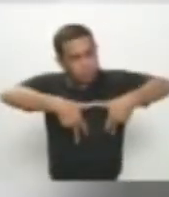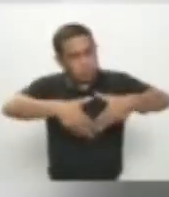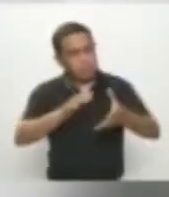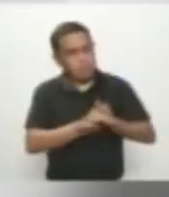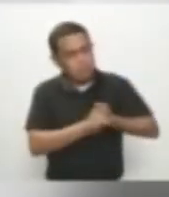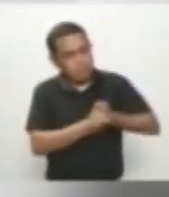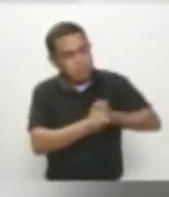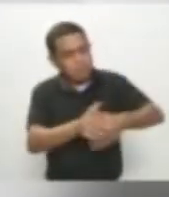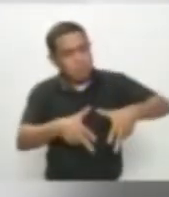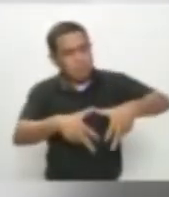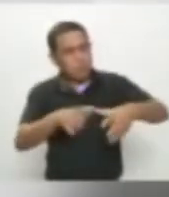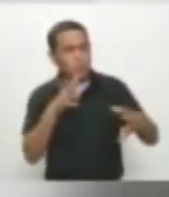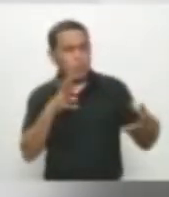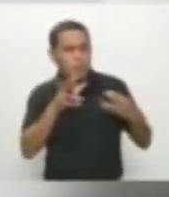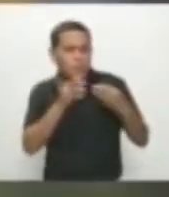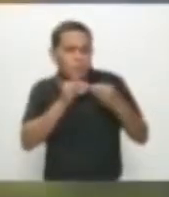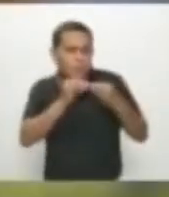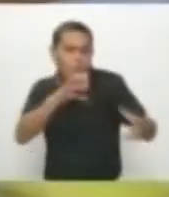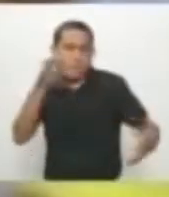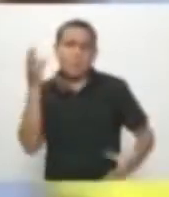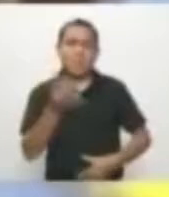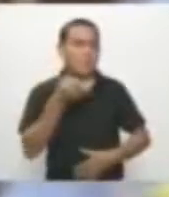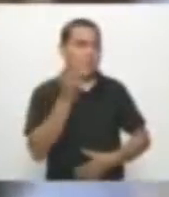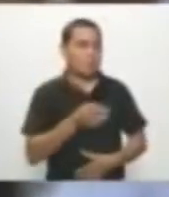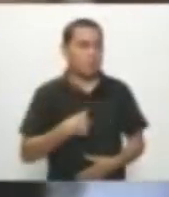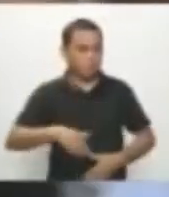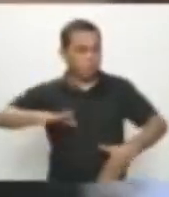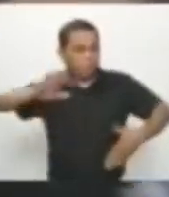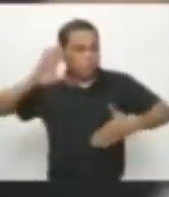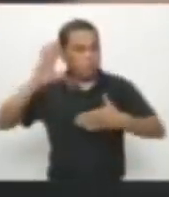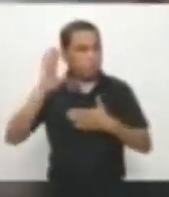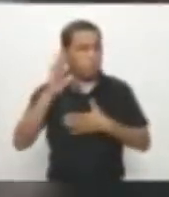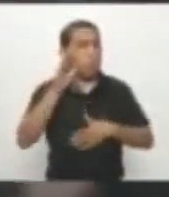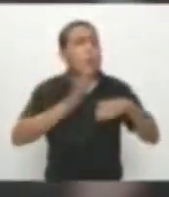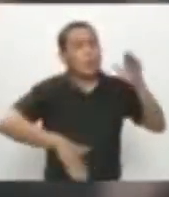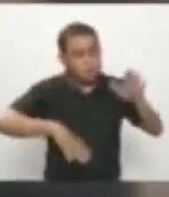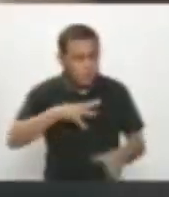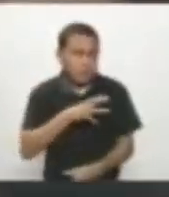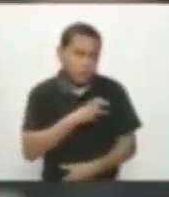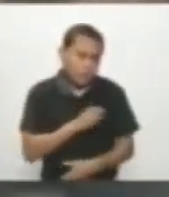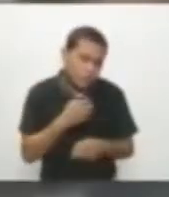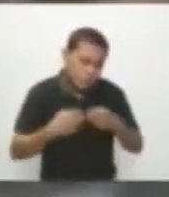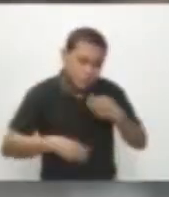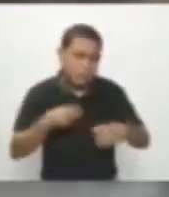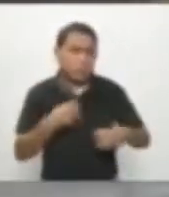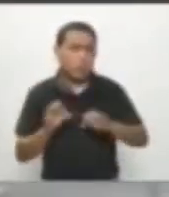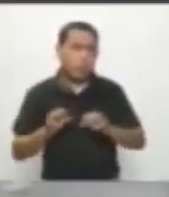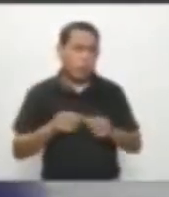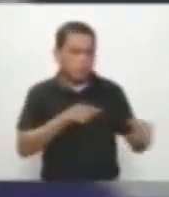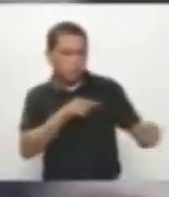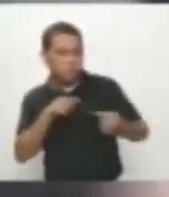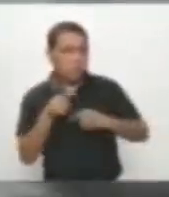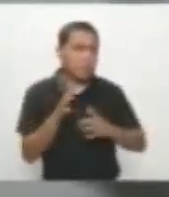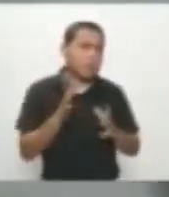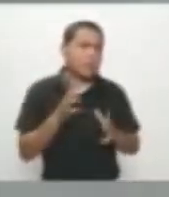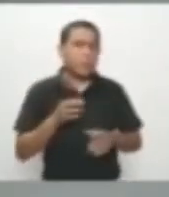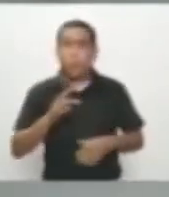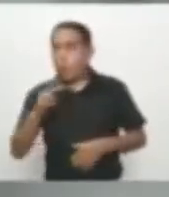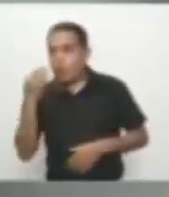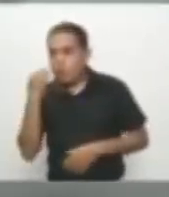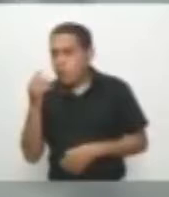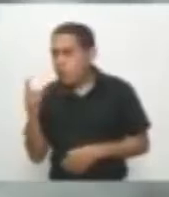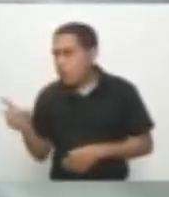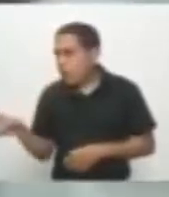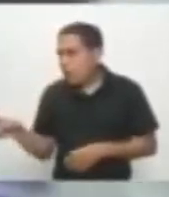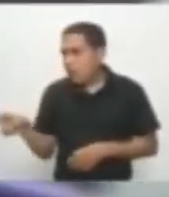rosas, ni besarte apasionadamente siempre. Juro que habrá tristezas, habrá problemas y discusiones. Miraré a otras mujeres